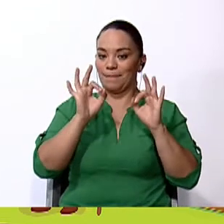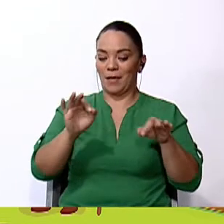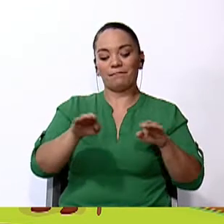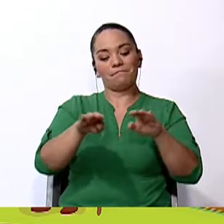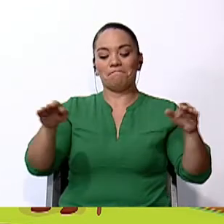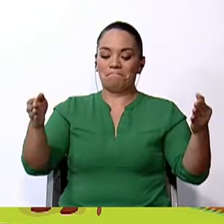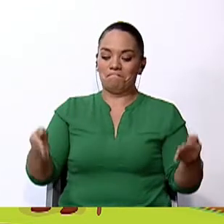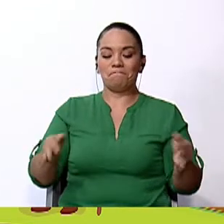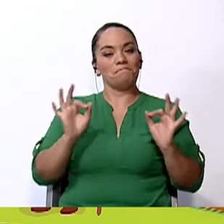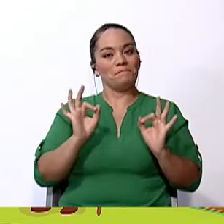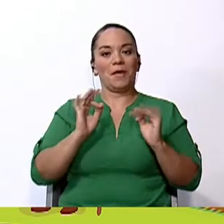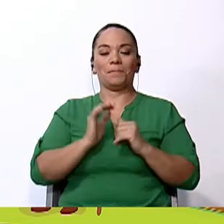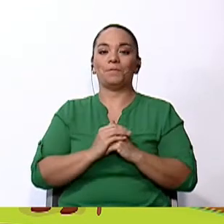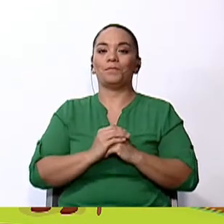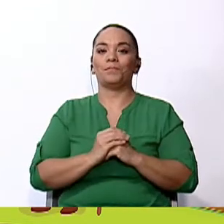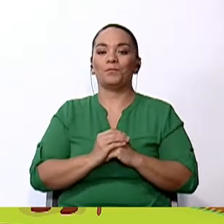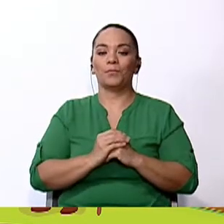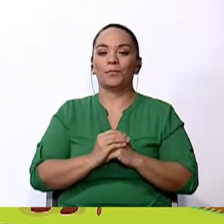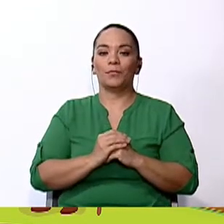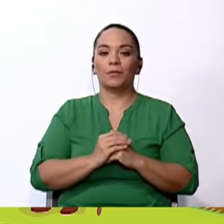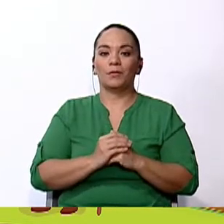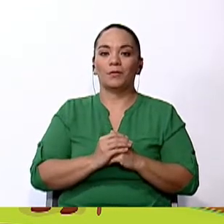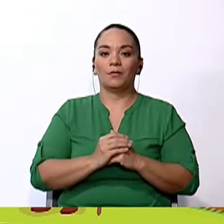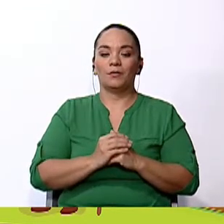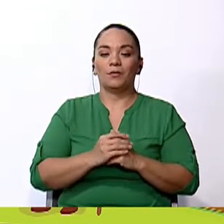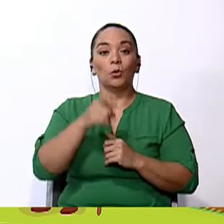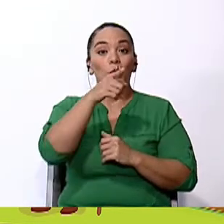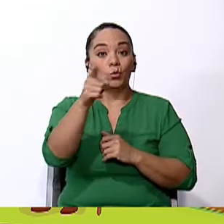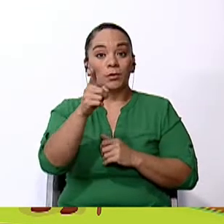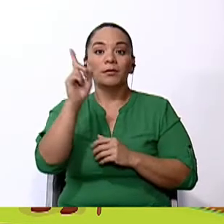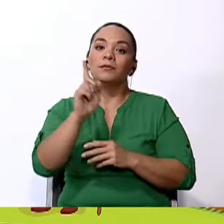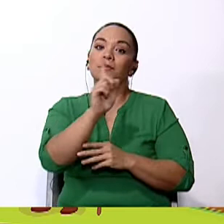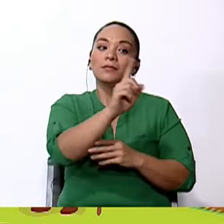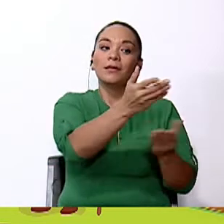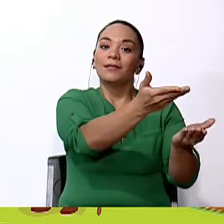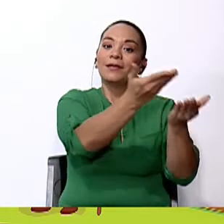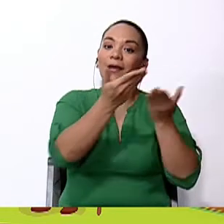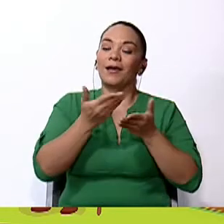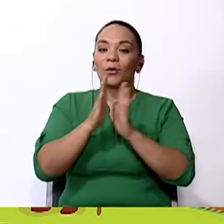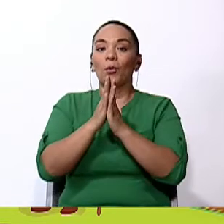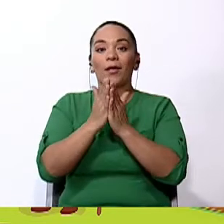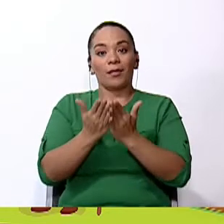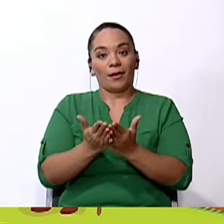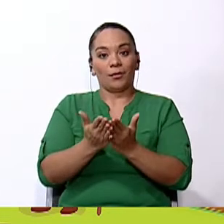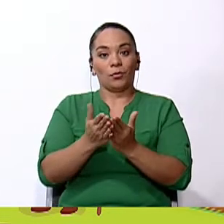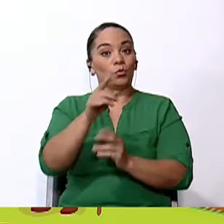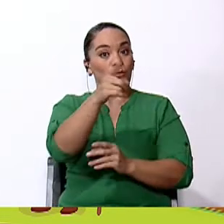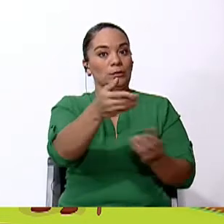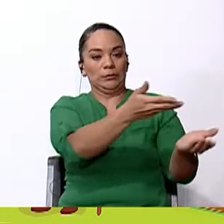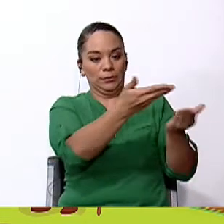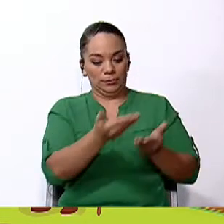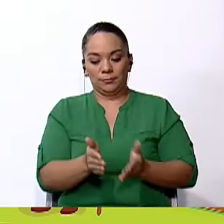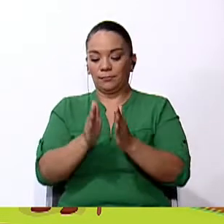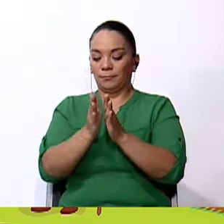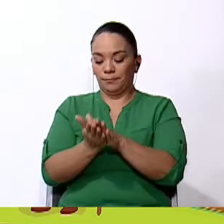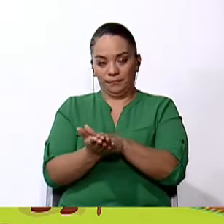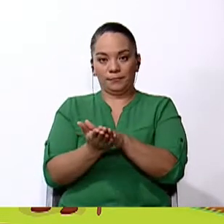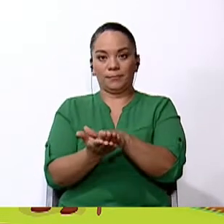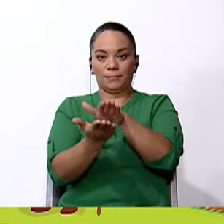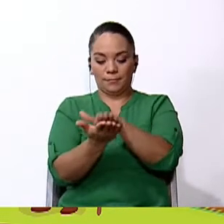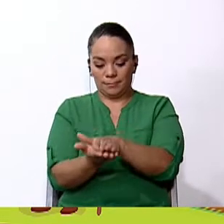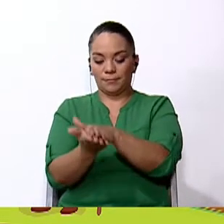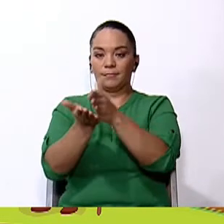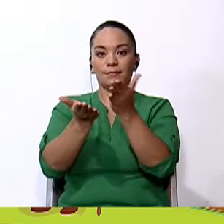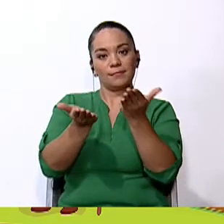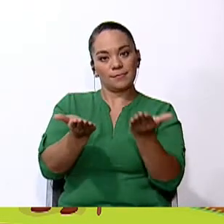mesa. Ustedes van a traer el cuaderno y lo van a abrir ahí sobre la